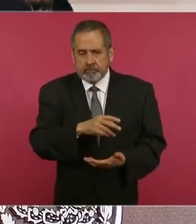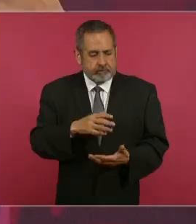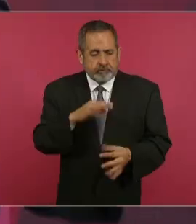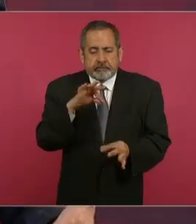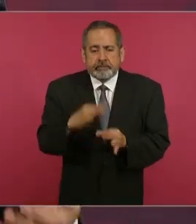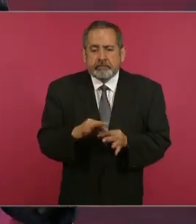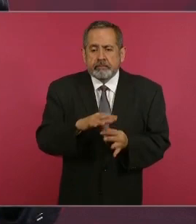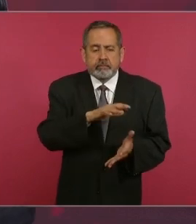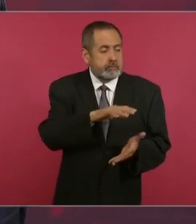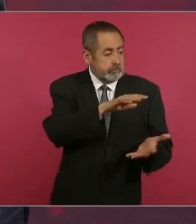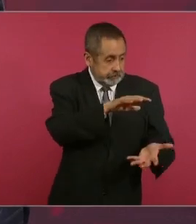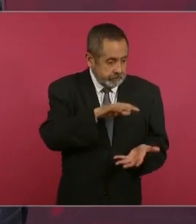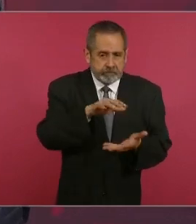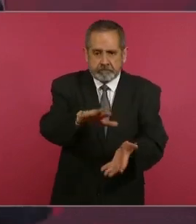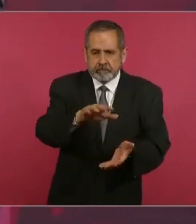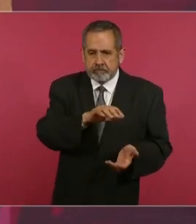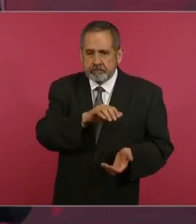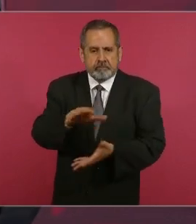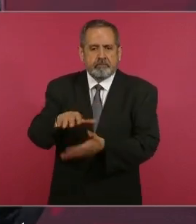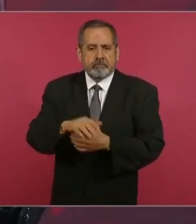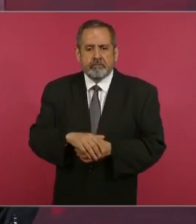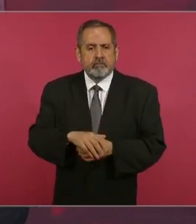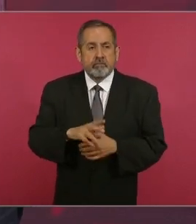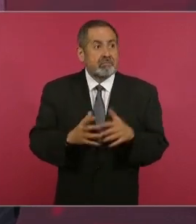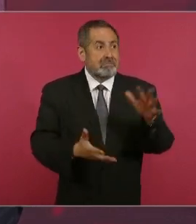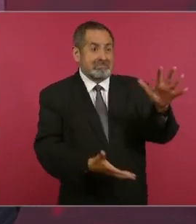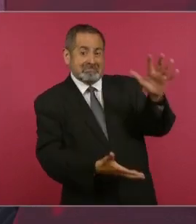envueltos, pues, todos.